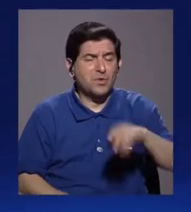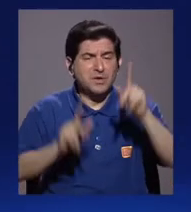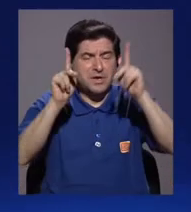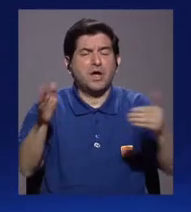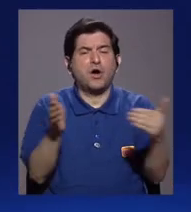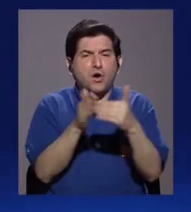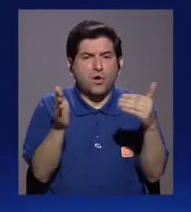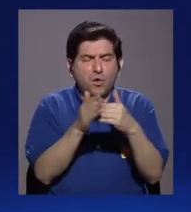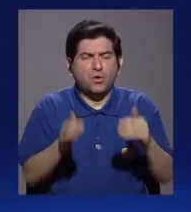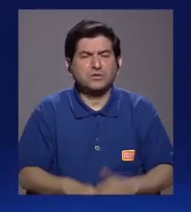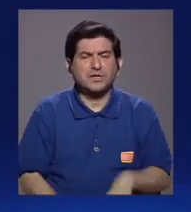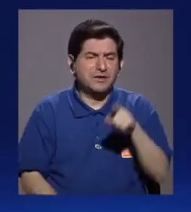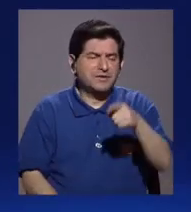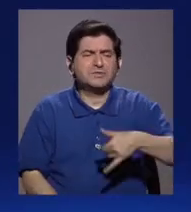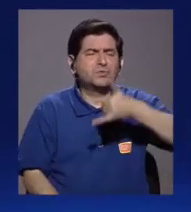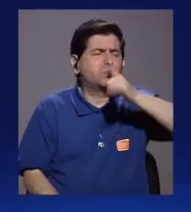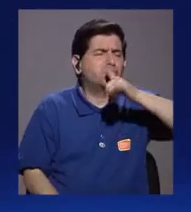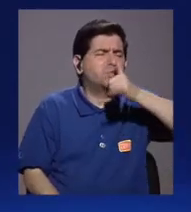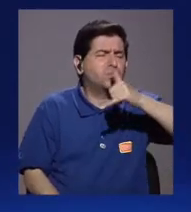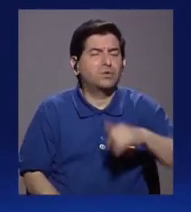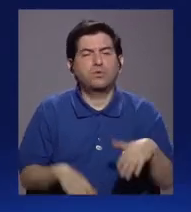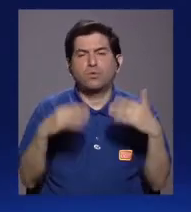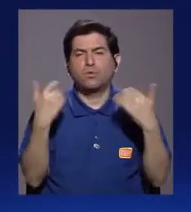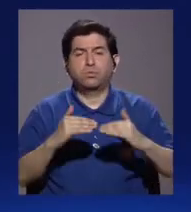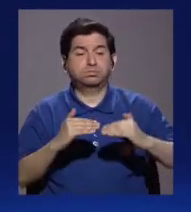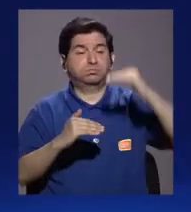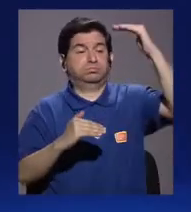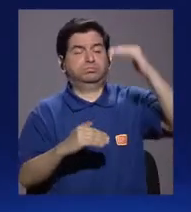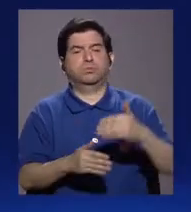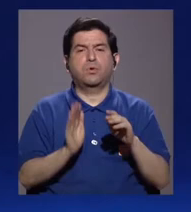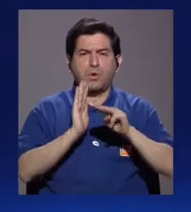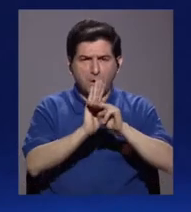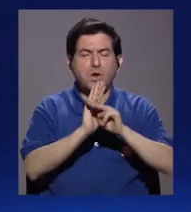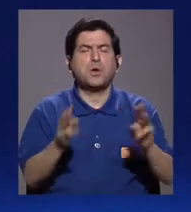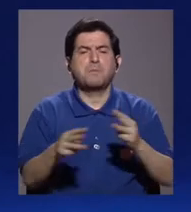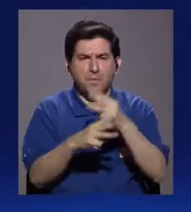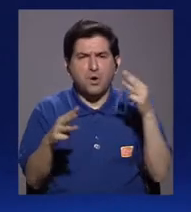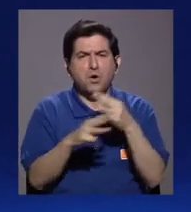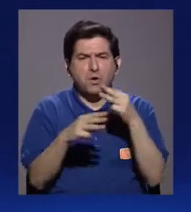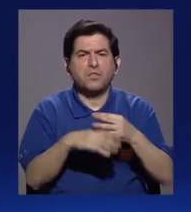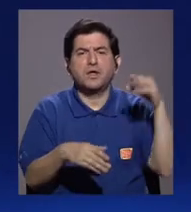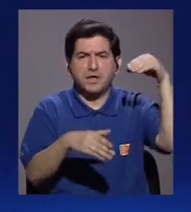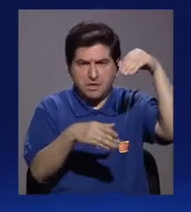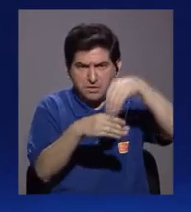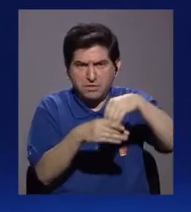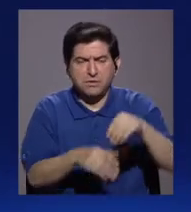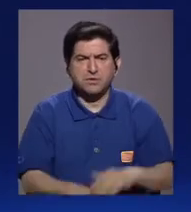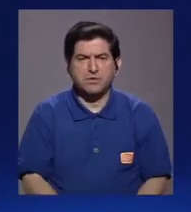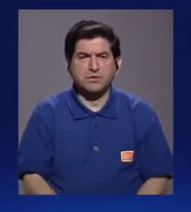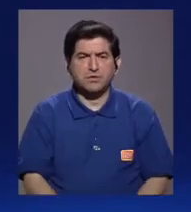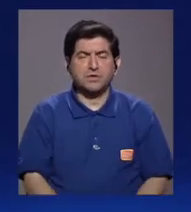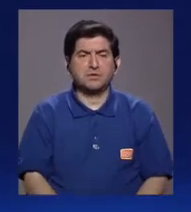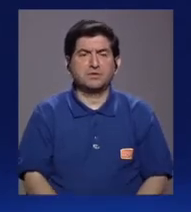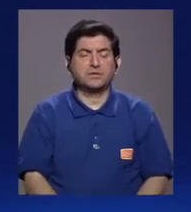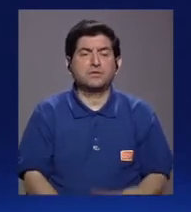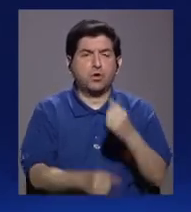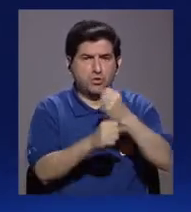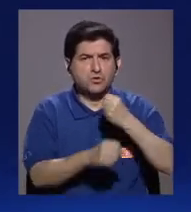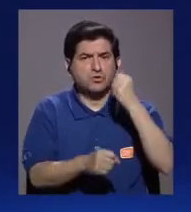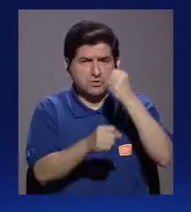persona vuelva a tomar es inmensa y hemos probado eso con modelos matemáticos incluyendo este usted de hecho trabajó sabes